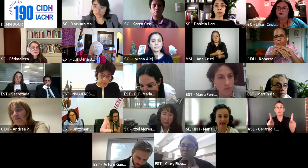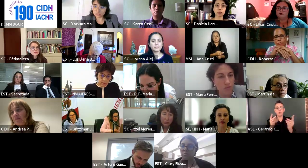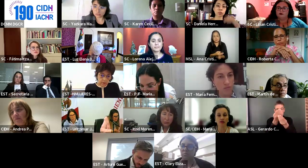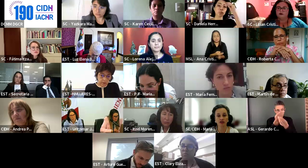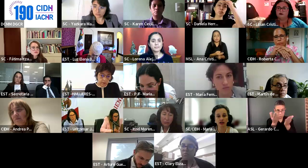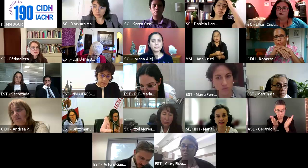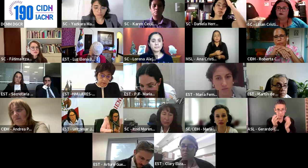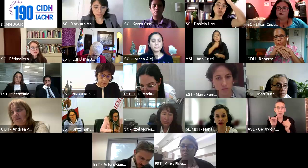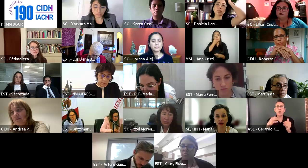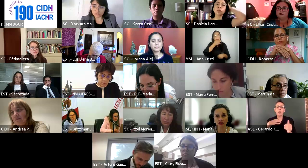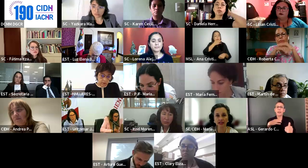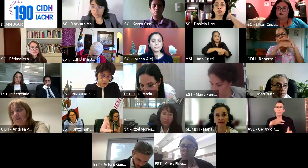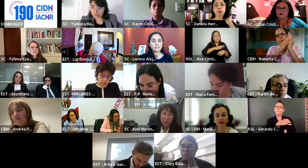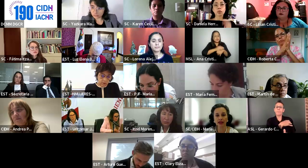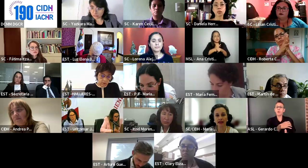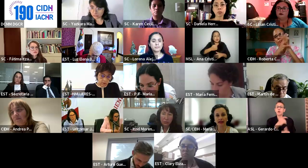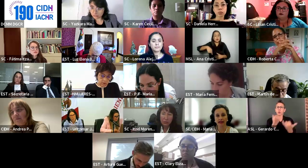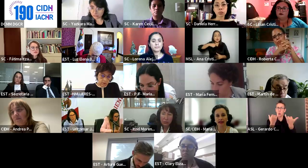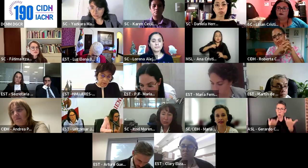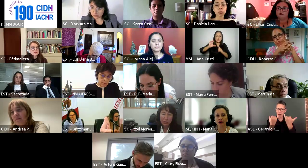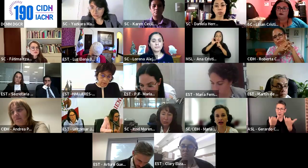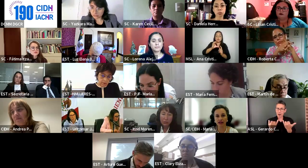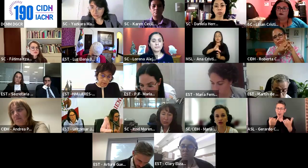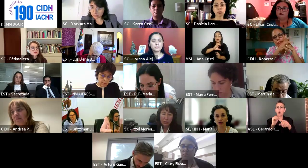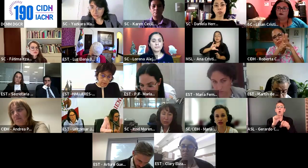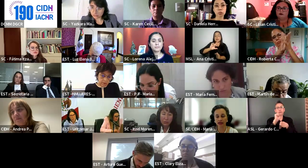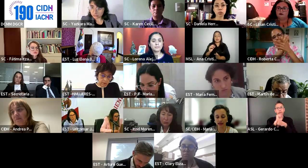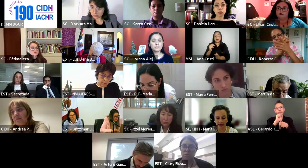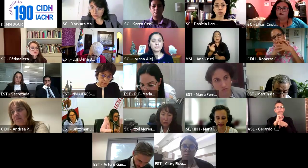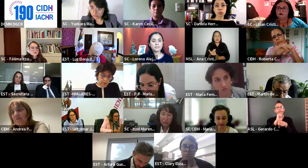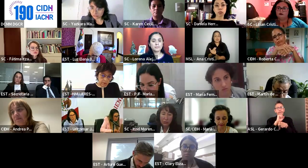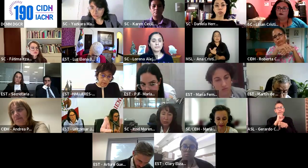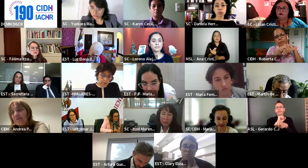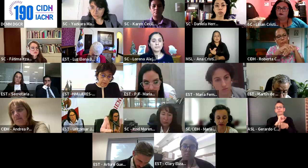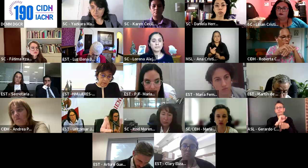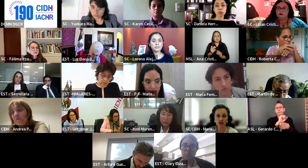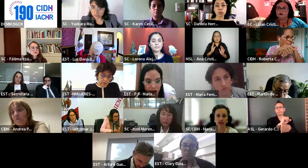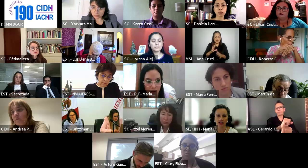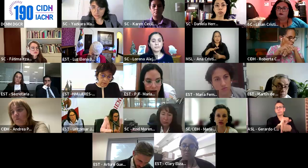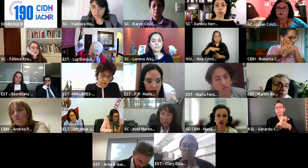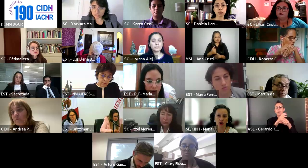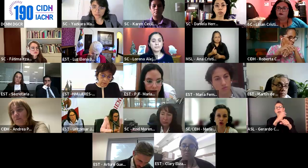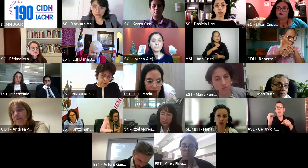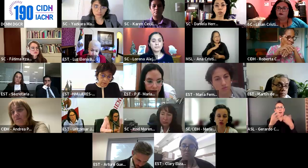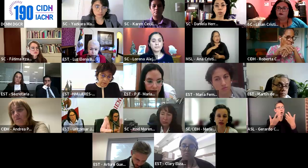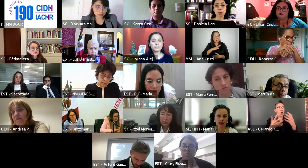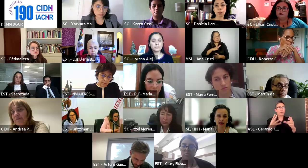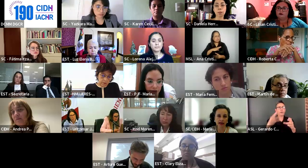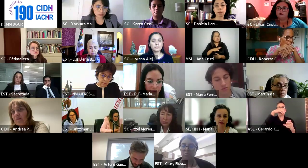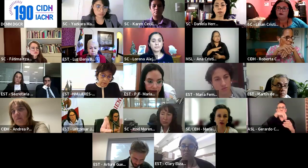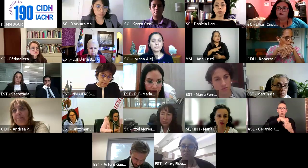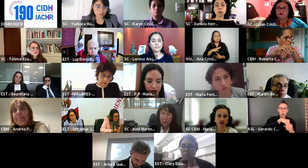informarles que la comisión en este momento está trabajando y tiene en su consideración